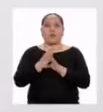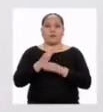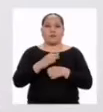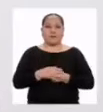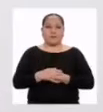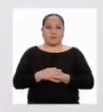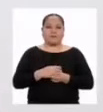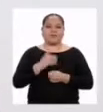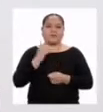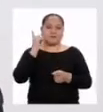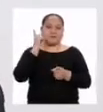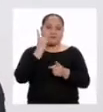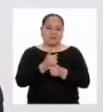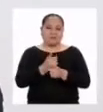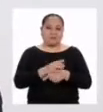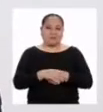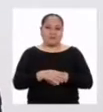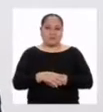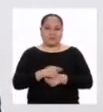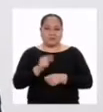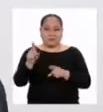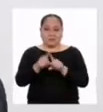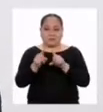De acuerdo. También es